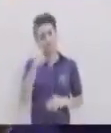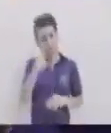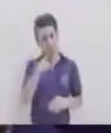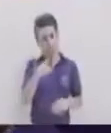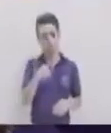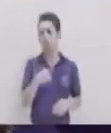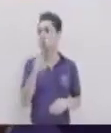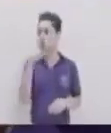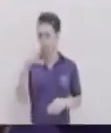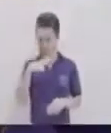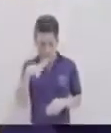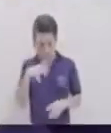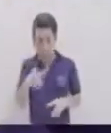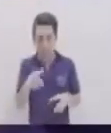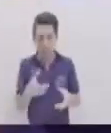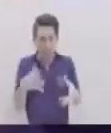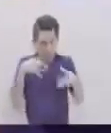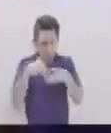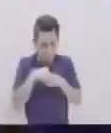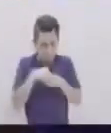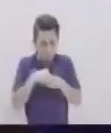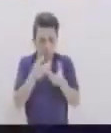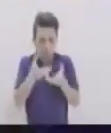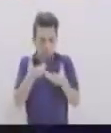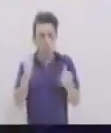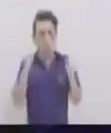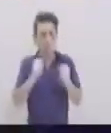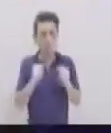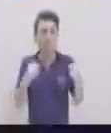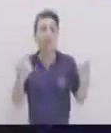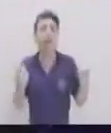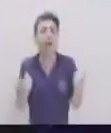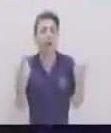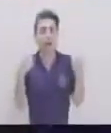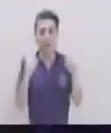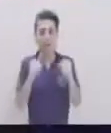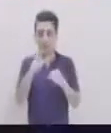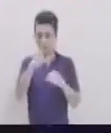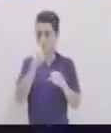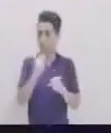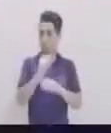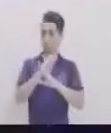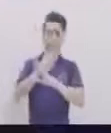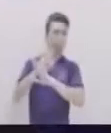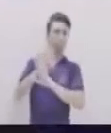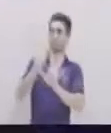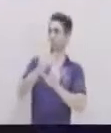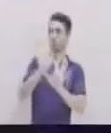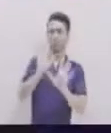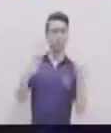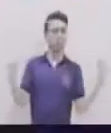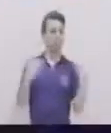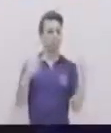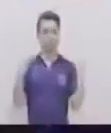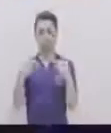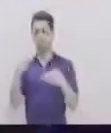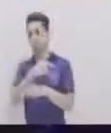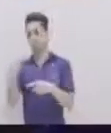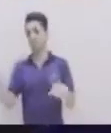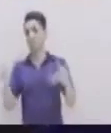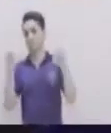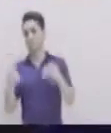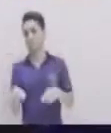tú tienes la respuesta en tus manos. Tú puedes evitar tener esos conflictos con las demás